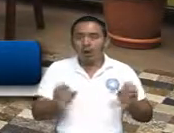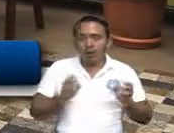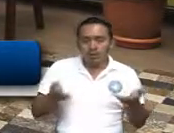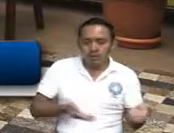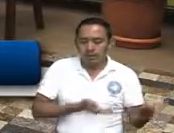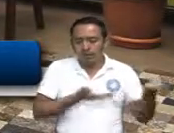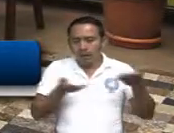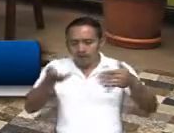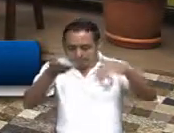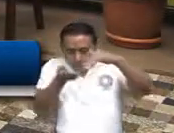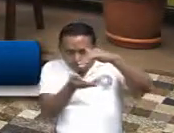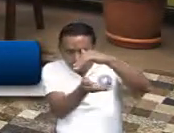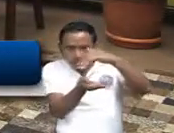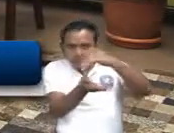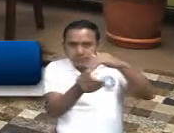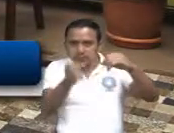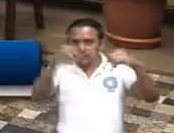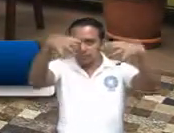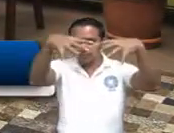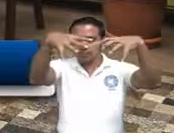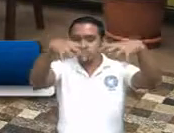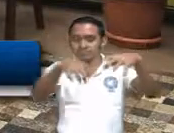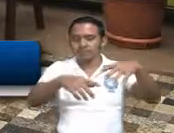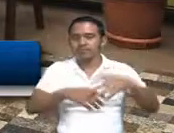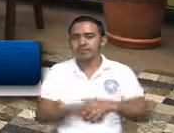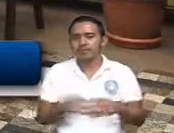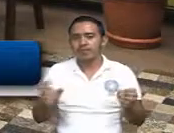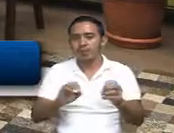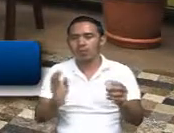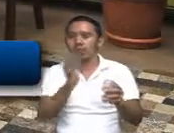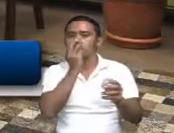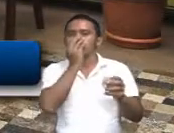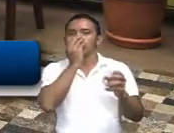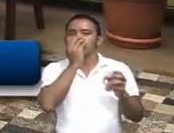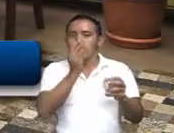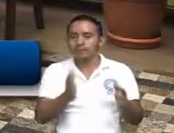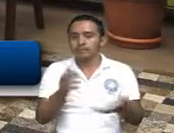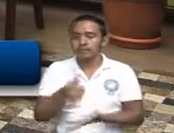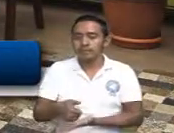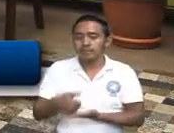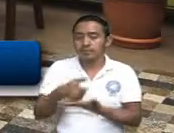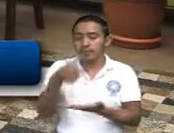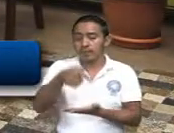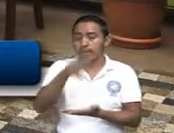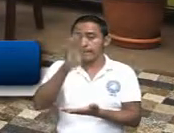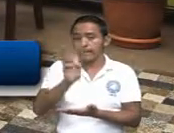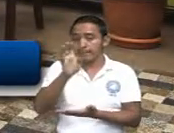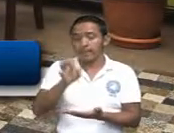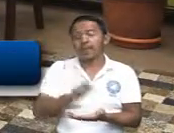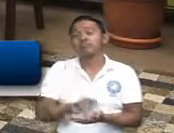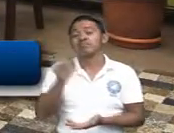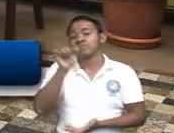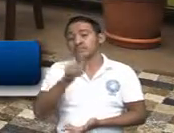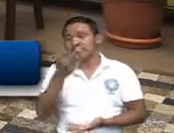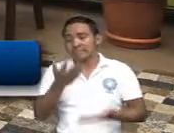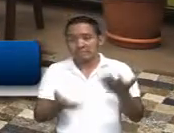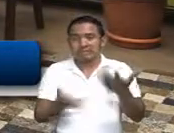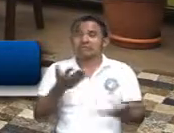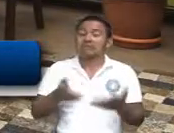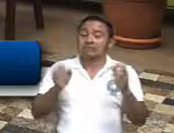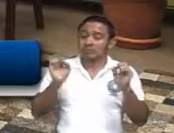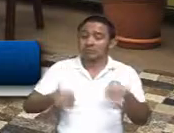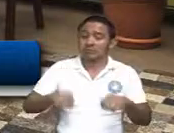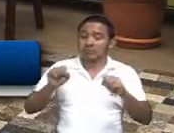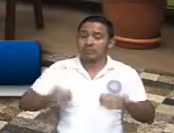si tuvo que meterle ponerle ventilación asistida verdad este bebé entonces son niños de que